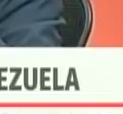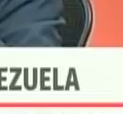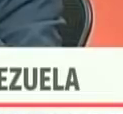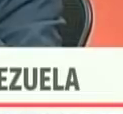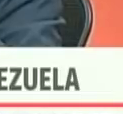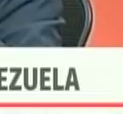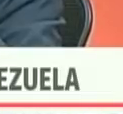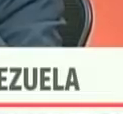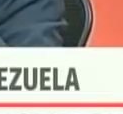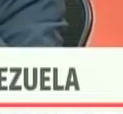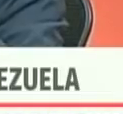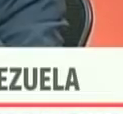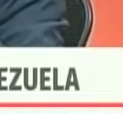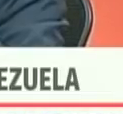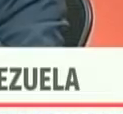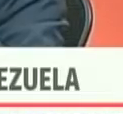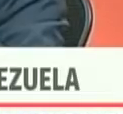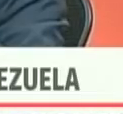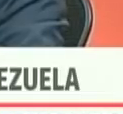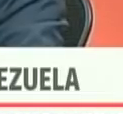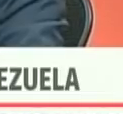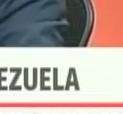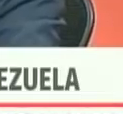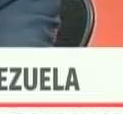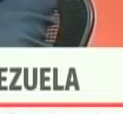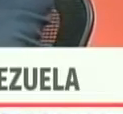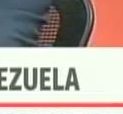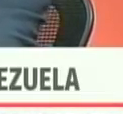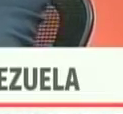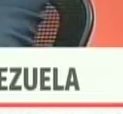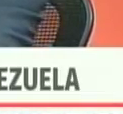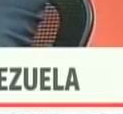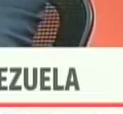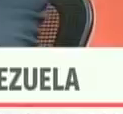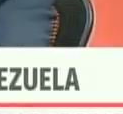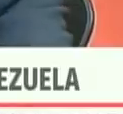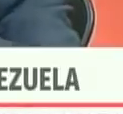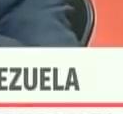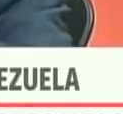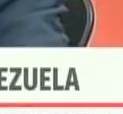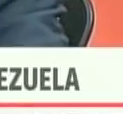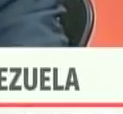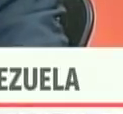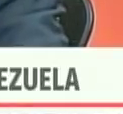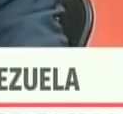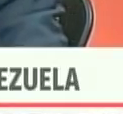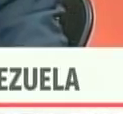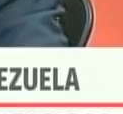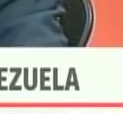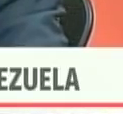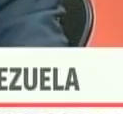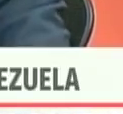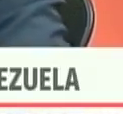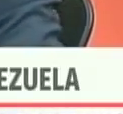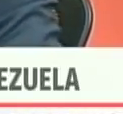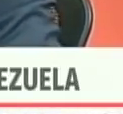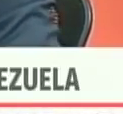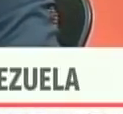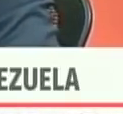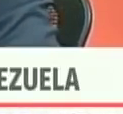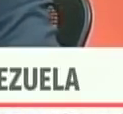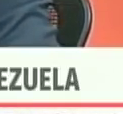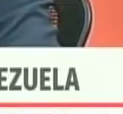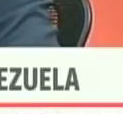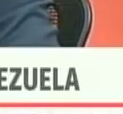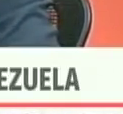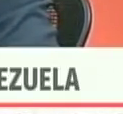cuenta del comercio y no tiene que esperar el cierre del punto de venta como ocurre normalmente con los puntos tradicionales. Además de eso,